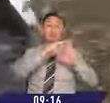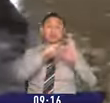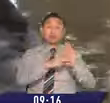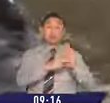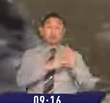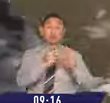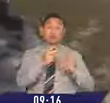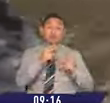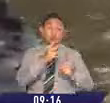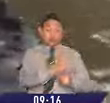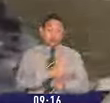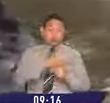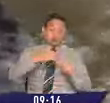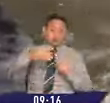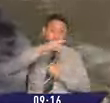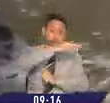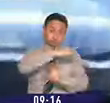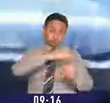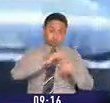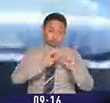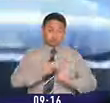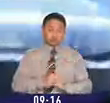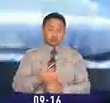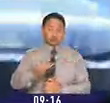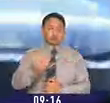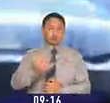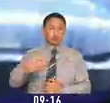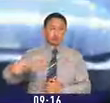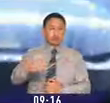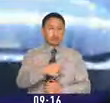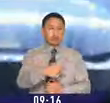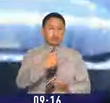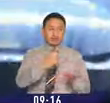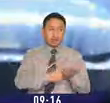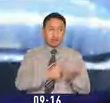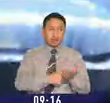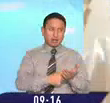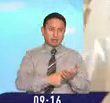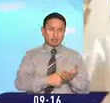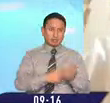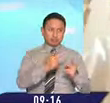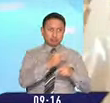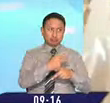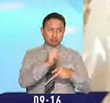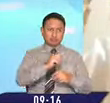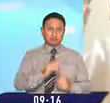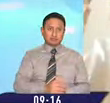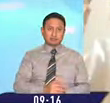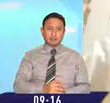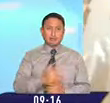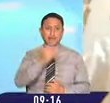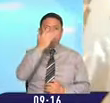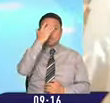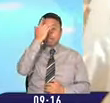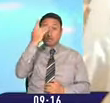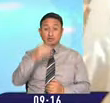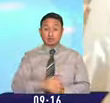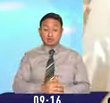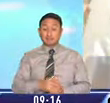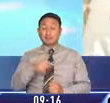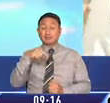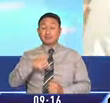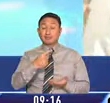reparación ambiental que garanticen una explotación adecuada del camarón. Porque mucho se ha criticado en el